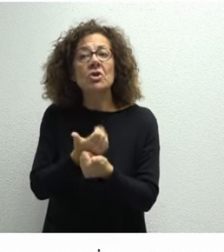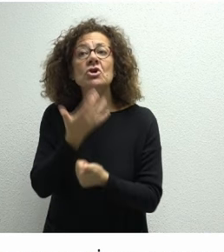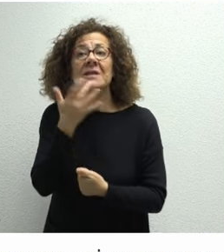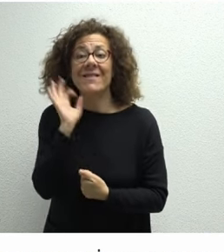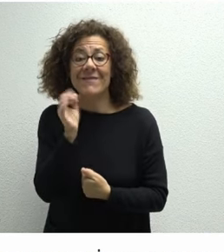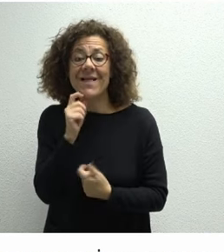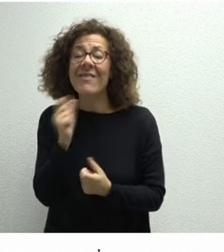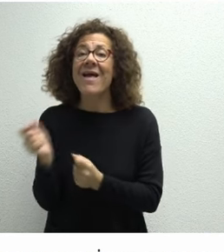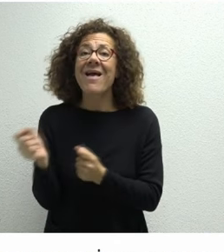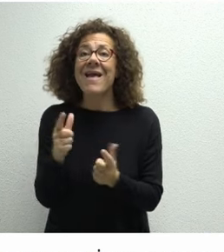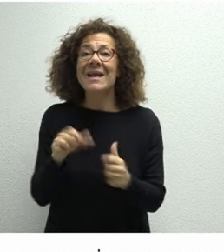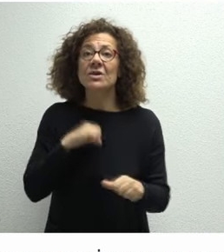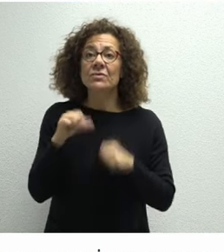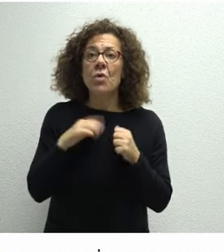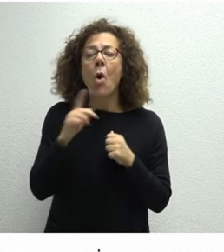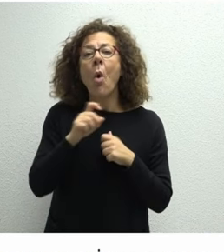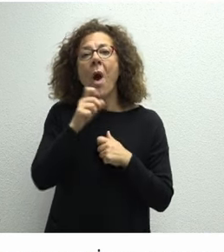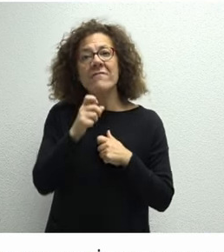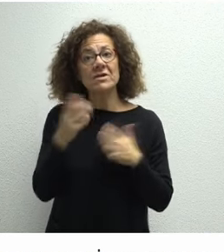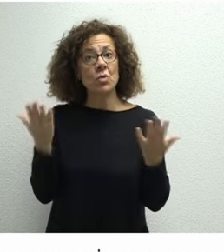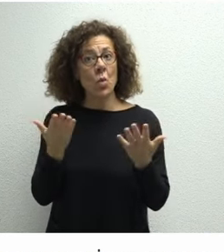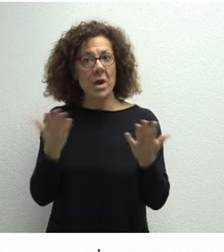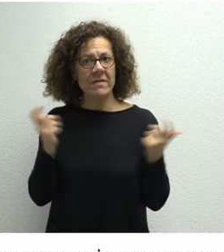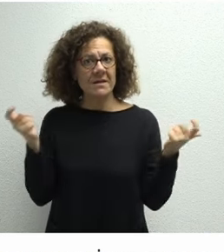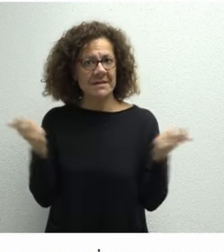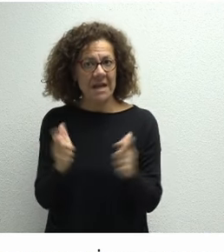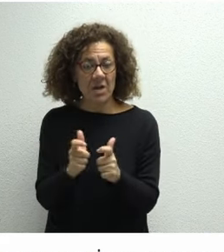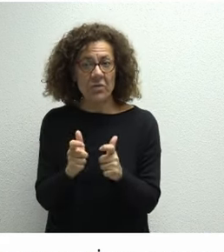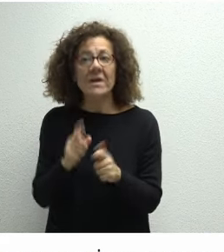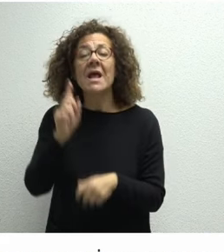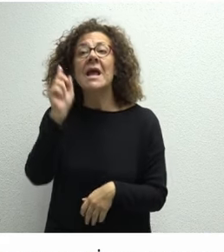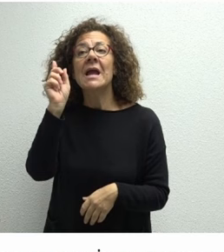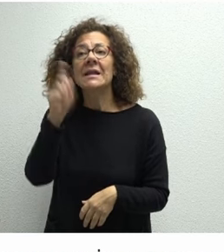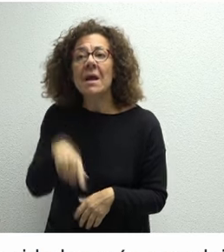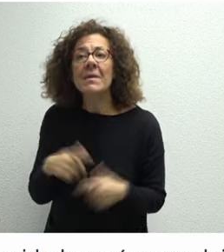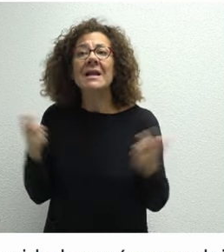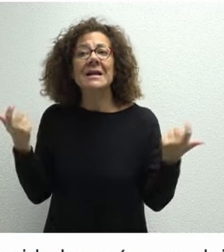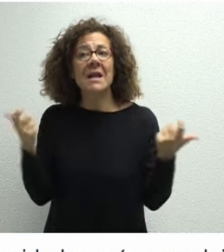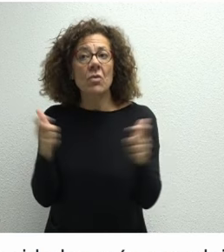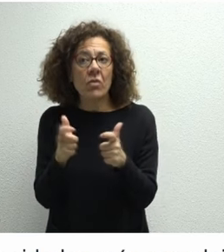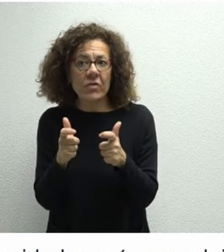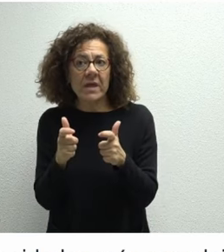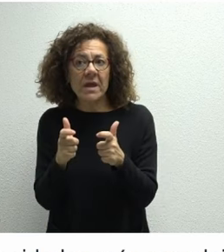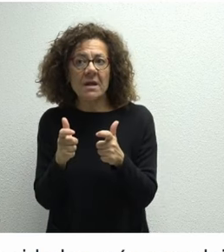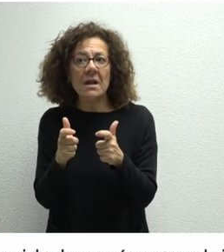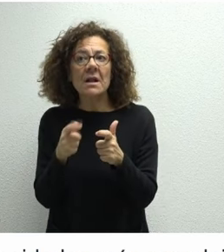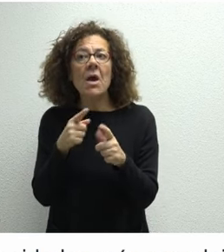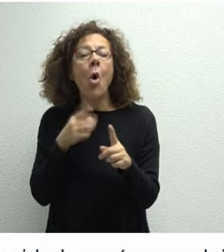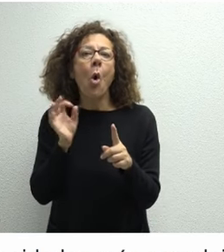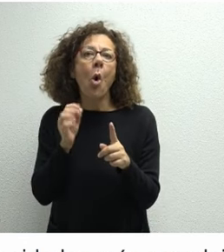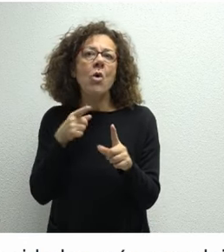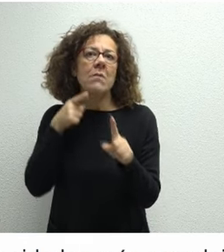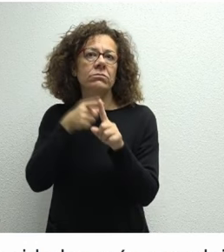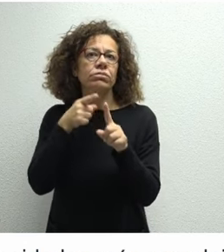ingresos o avisos a urgencias vale igual que el reducir el número y la intensidad de de las condultas de as